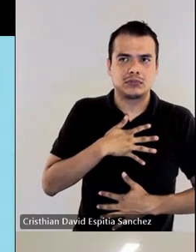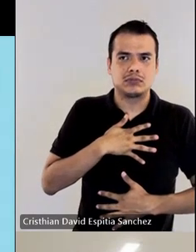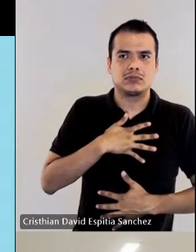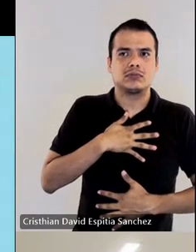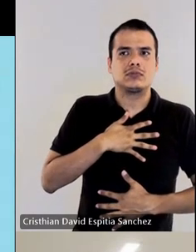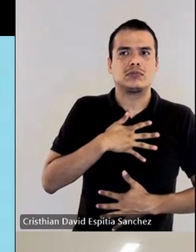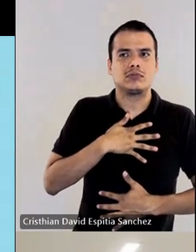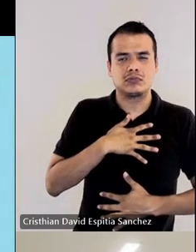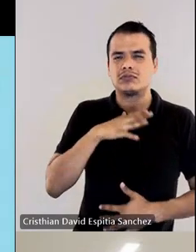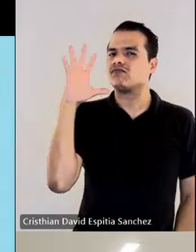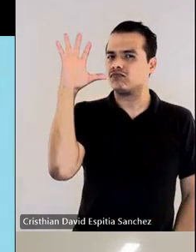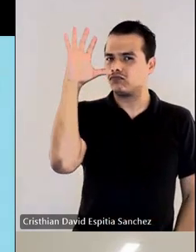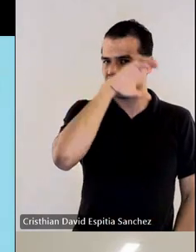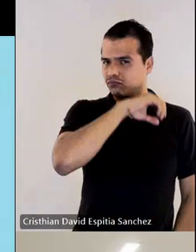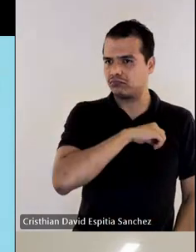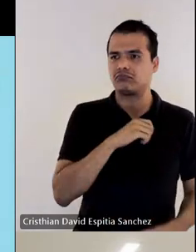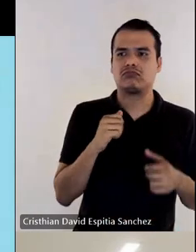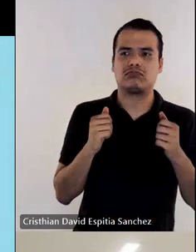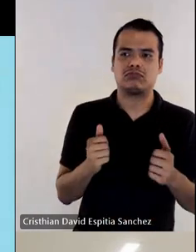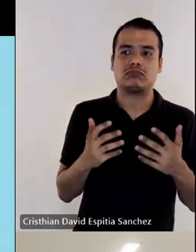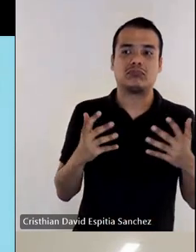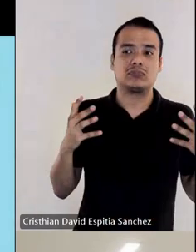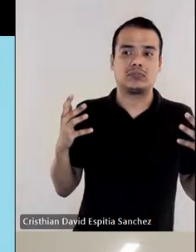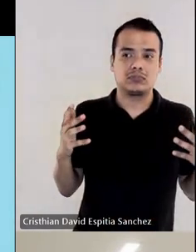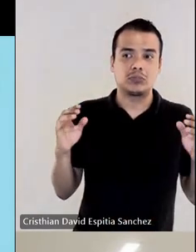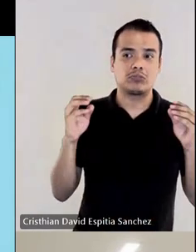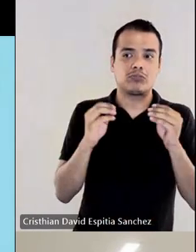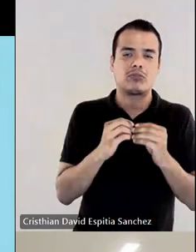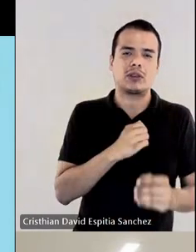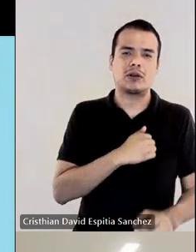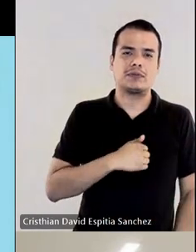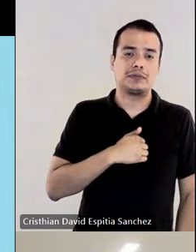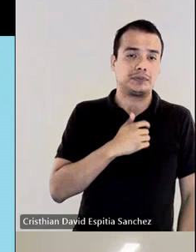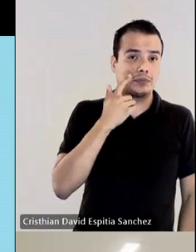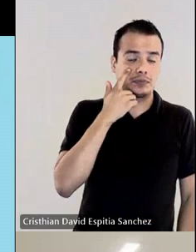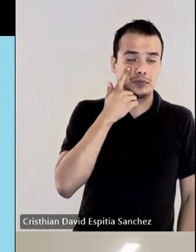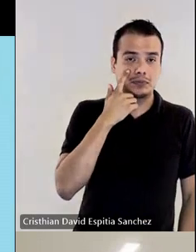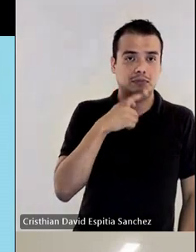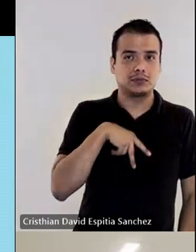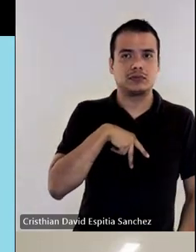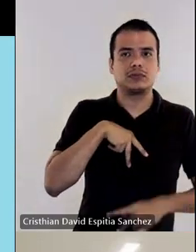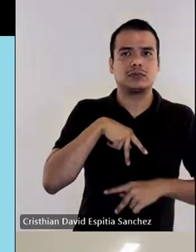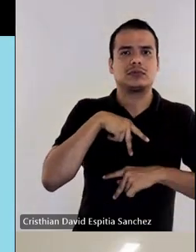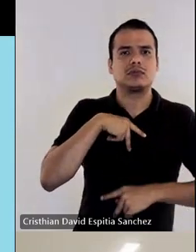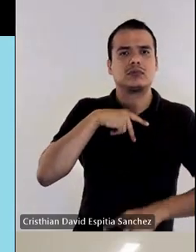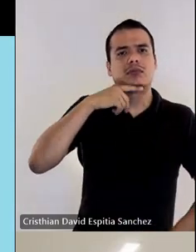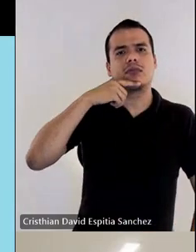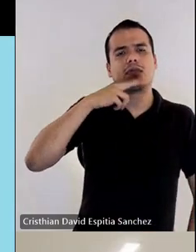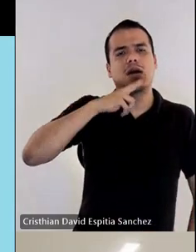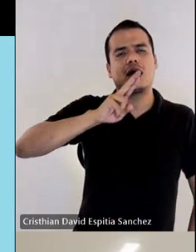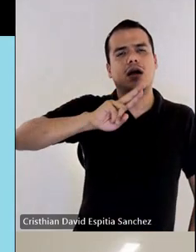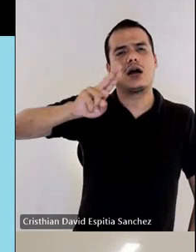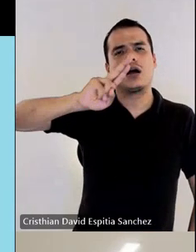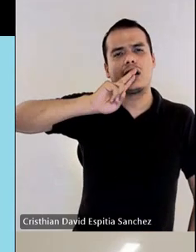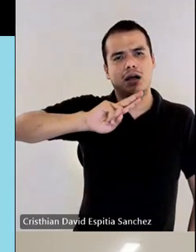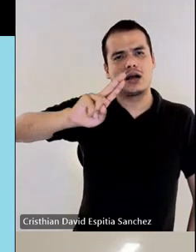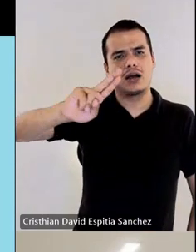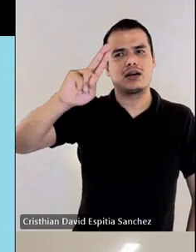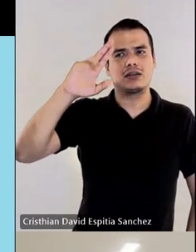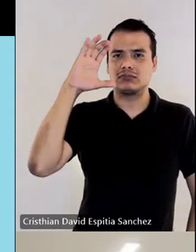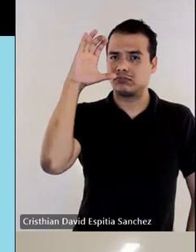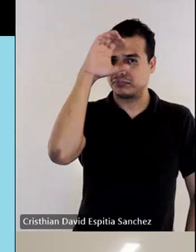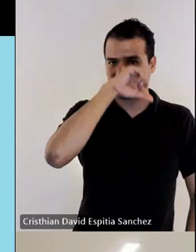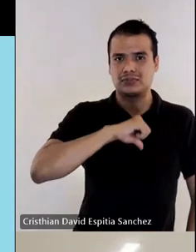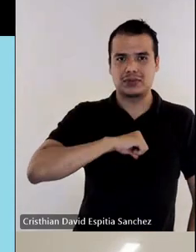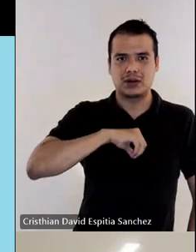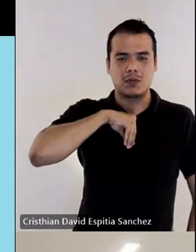se sientan cuando se levantan. Cerciórese por favor que no haya una respiración ruidosa, porque una respiración ruidosa pudiese indicar que hay